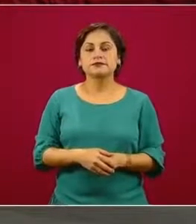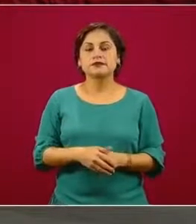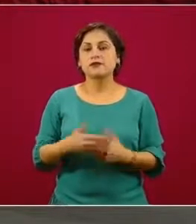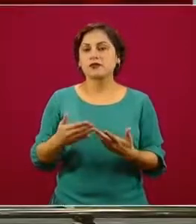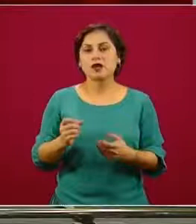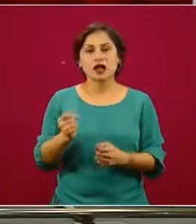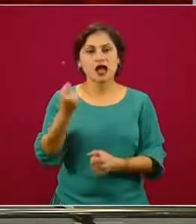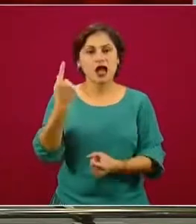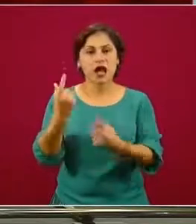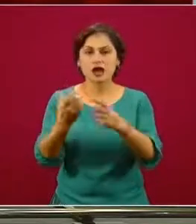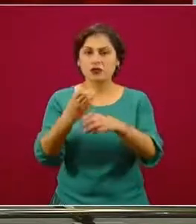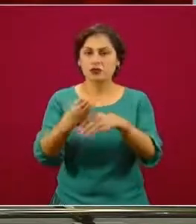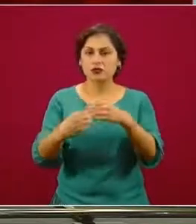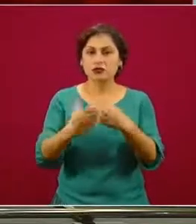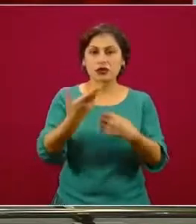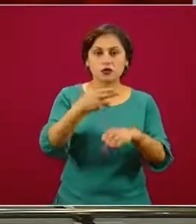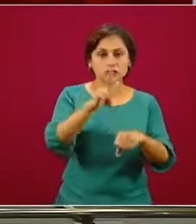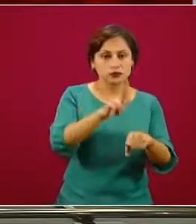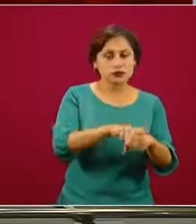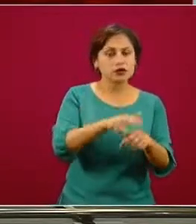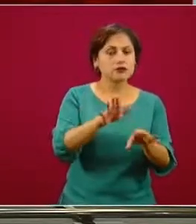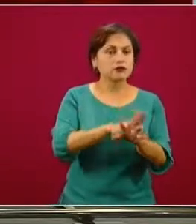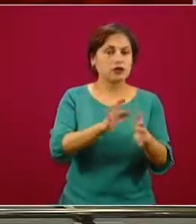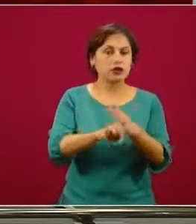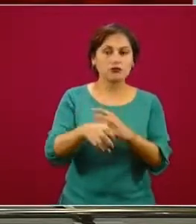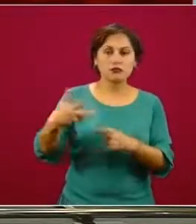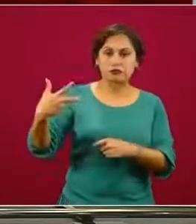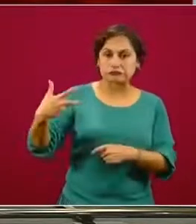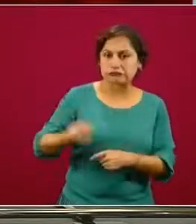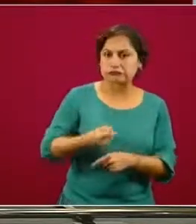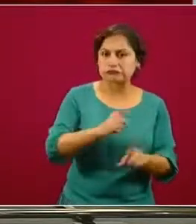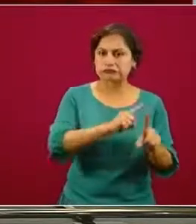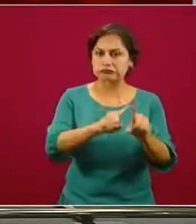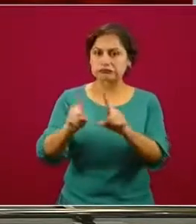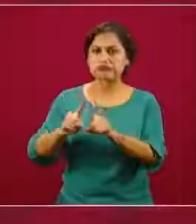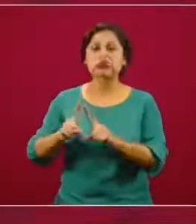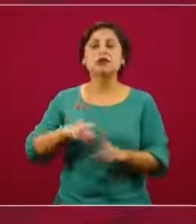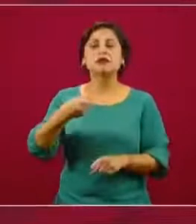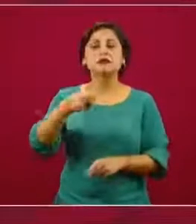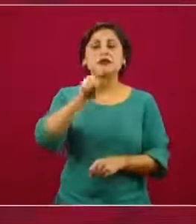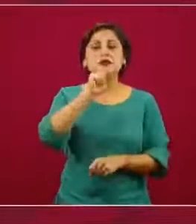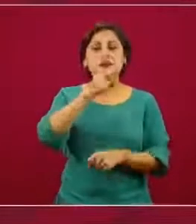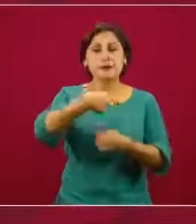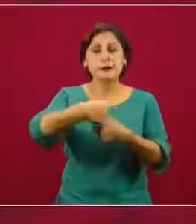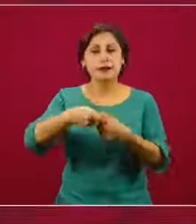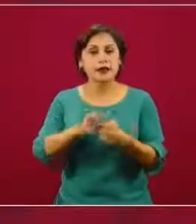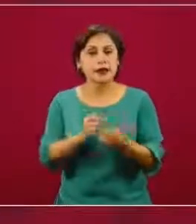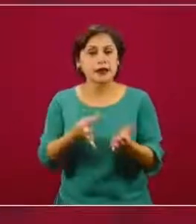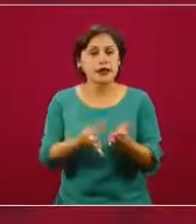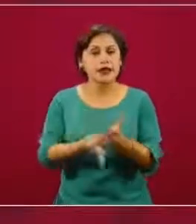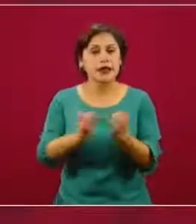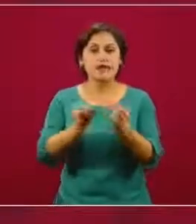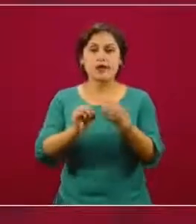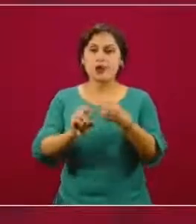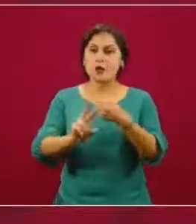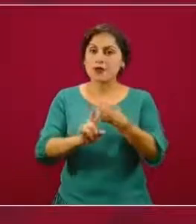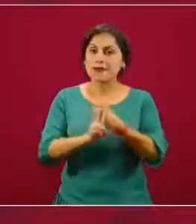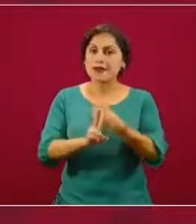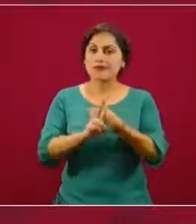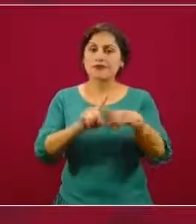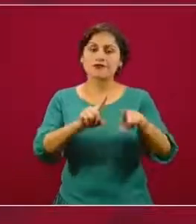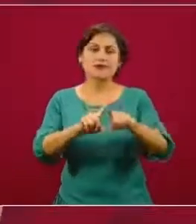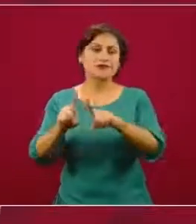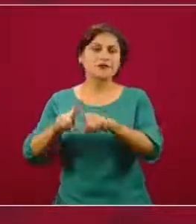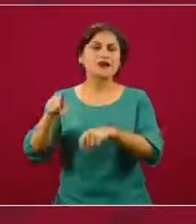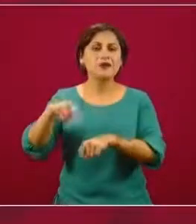peligrosos biológico-infecciosos como jeringuillas y demás, sino latas, vidrio, etcétera, y frecuentemente tienen